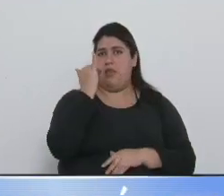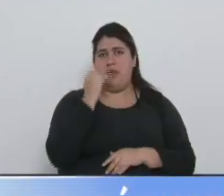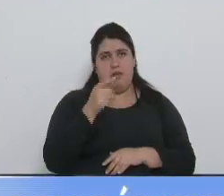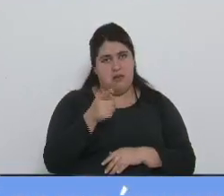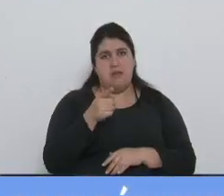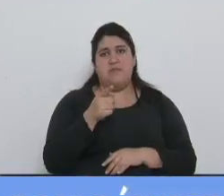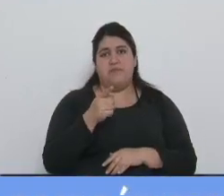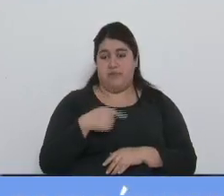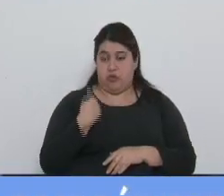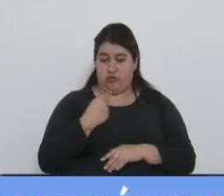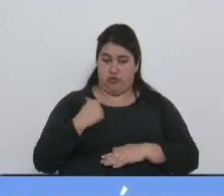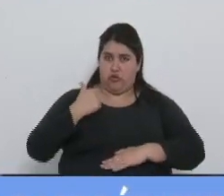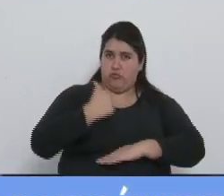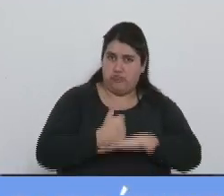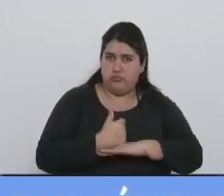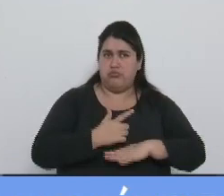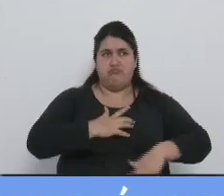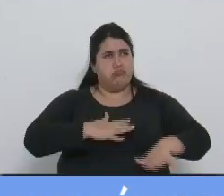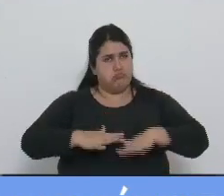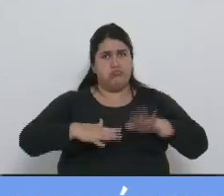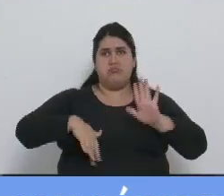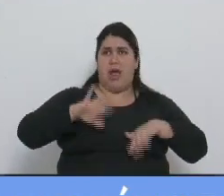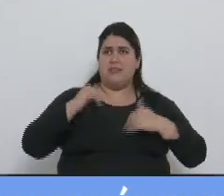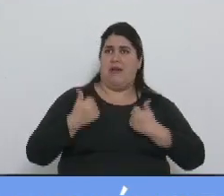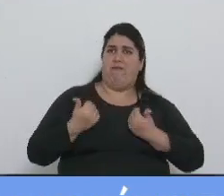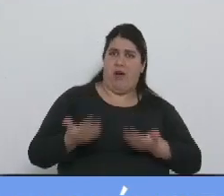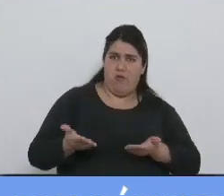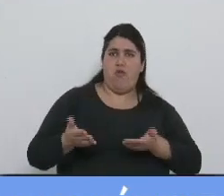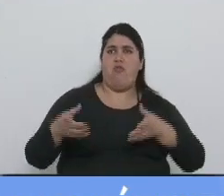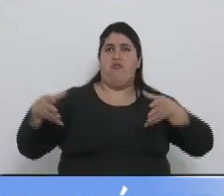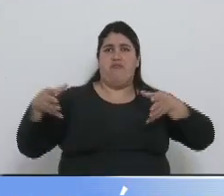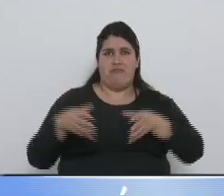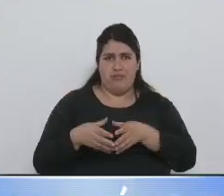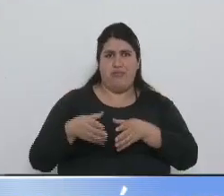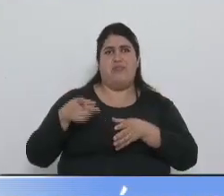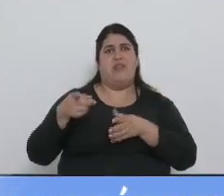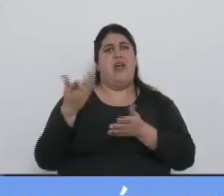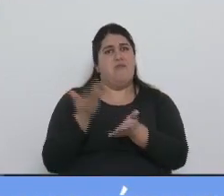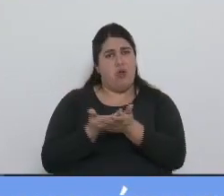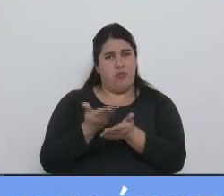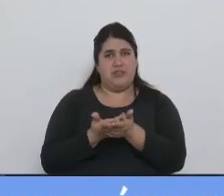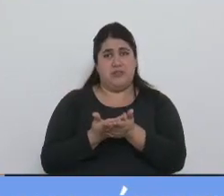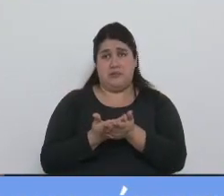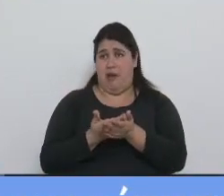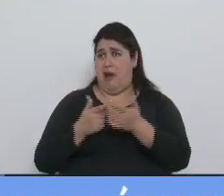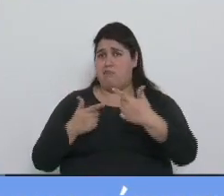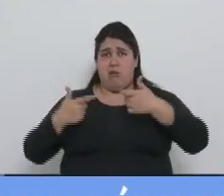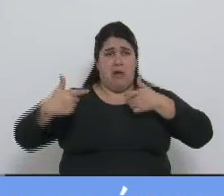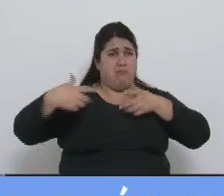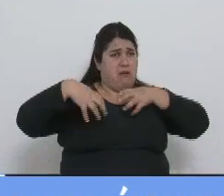cuando legislamos en favor de este tipo de causas, no hay grietas.